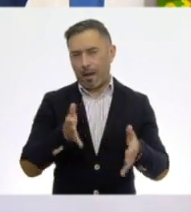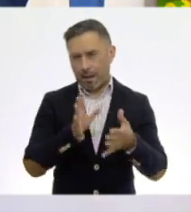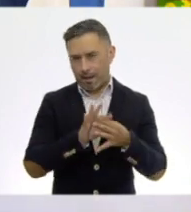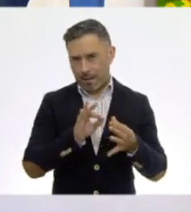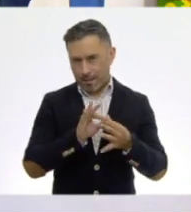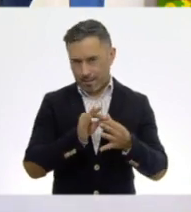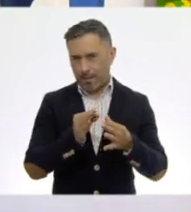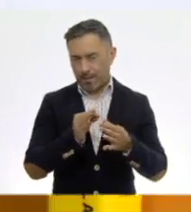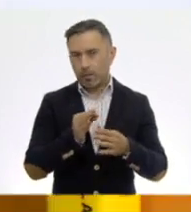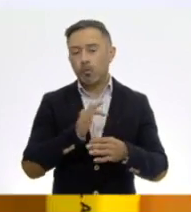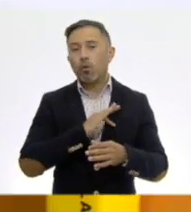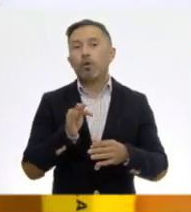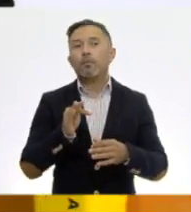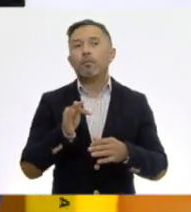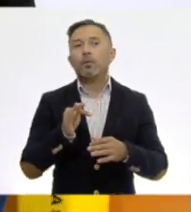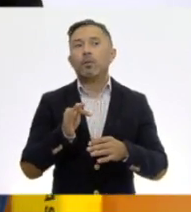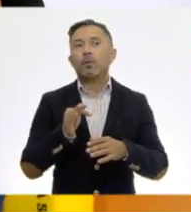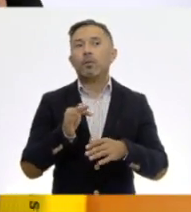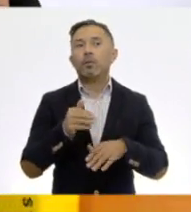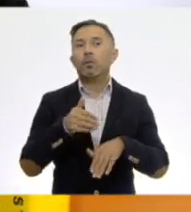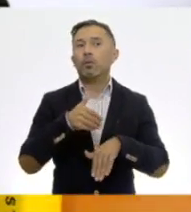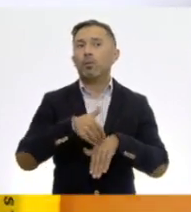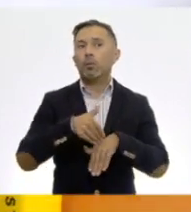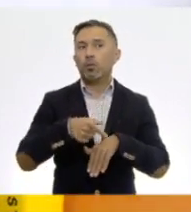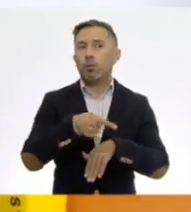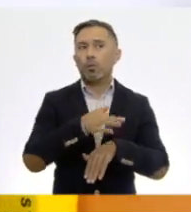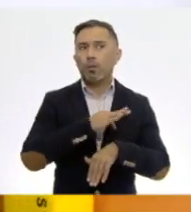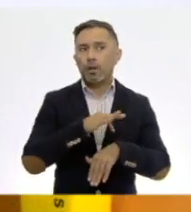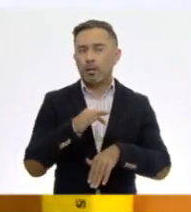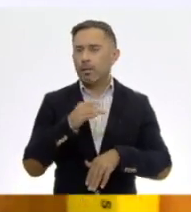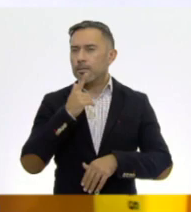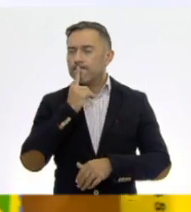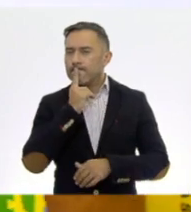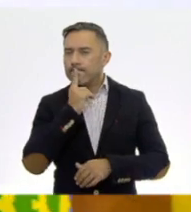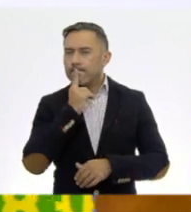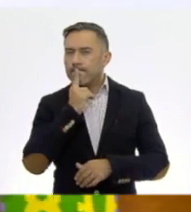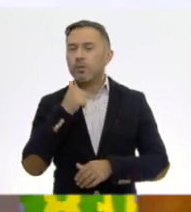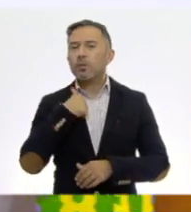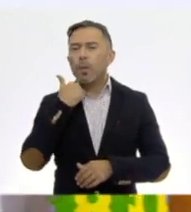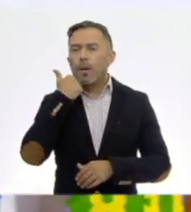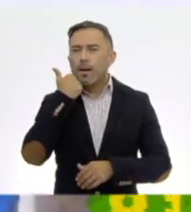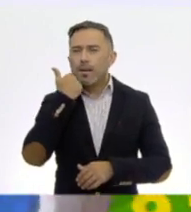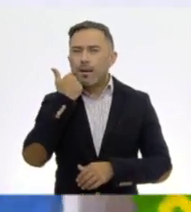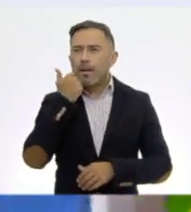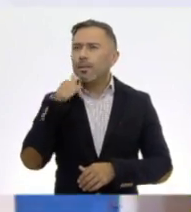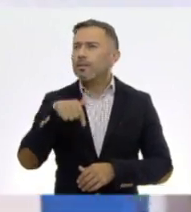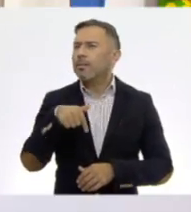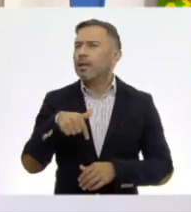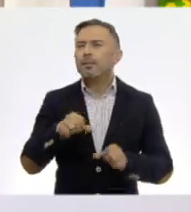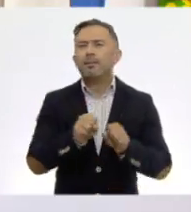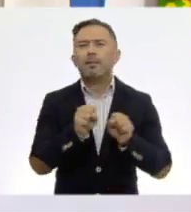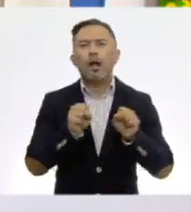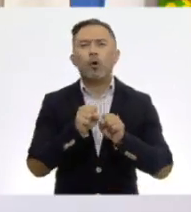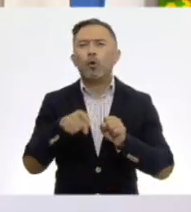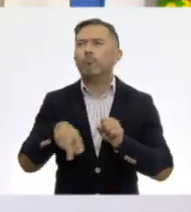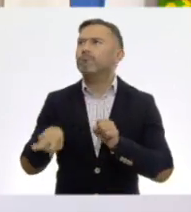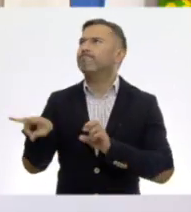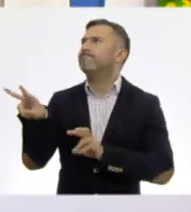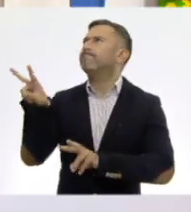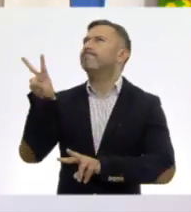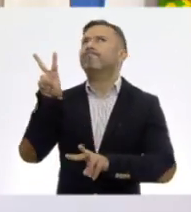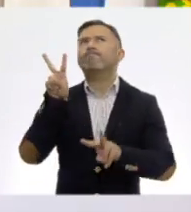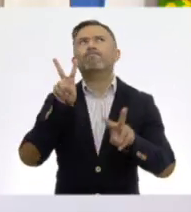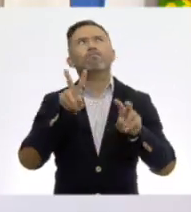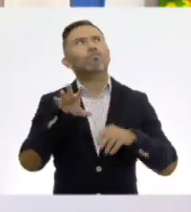el número de lados o aristas, quiero que busques en toda esta aula. Ajá. Y me vas